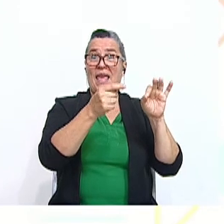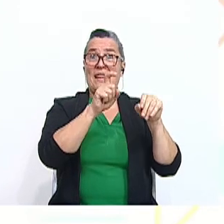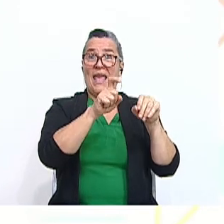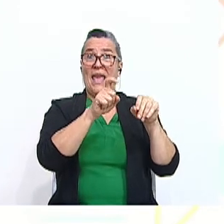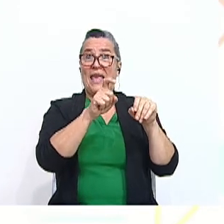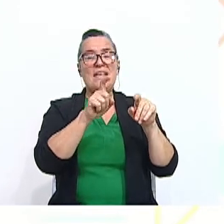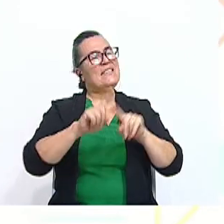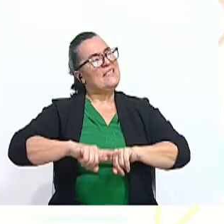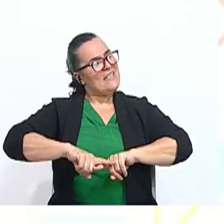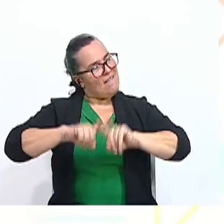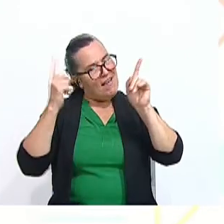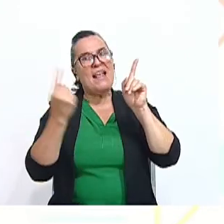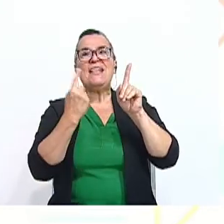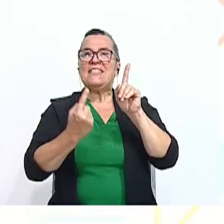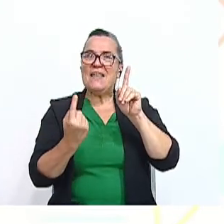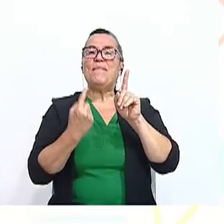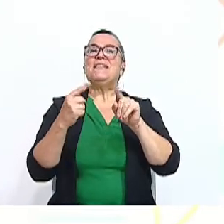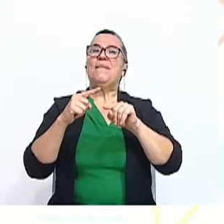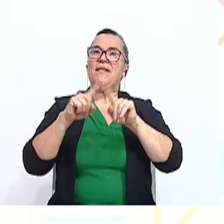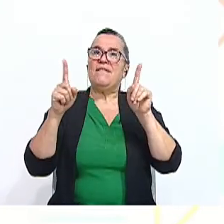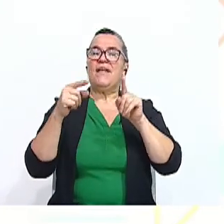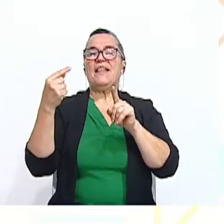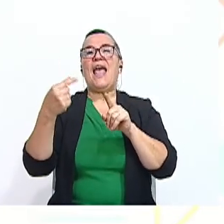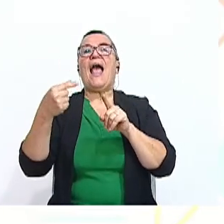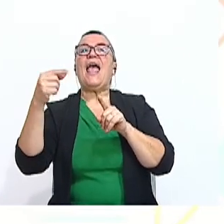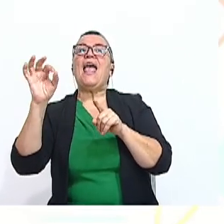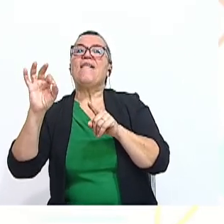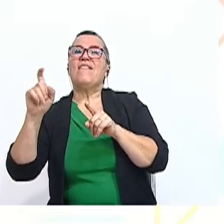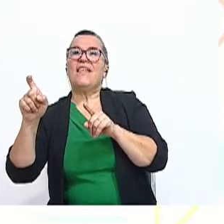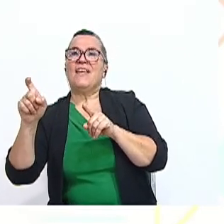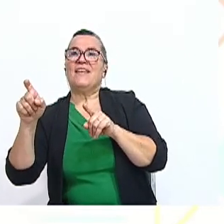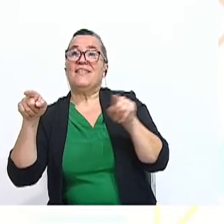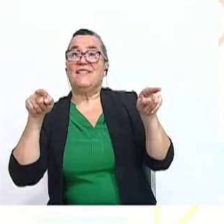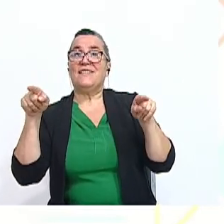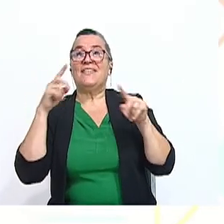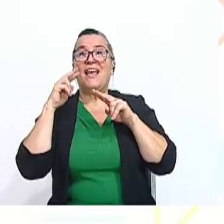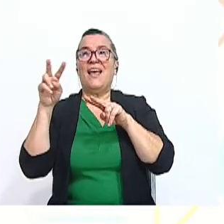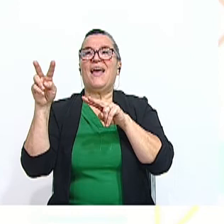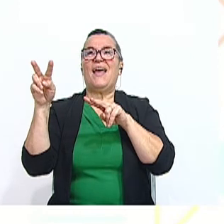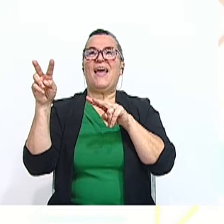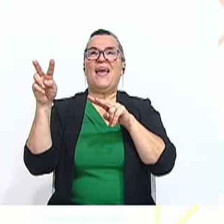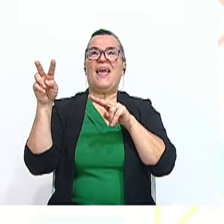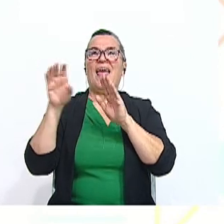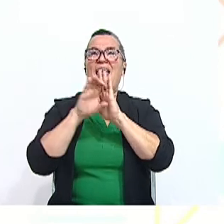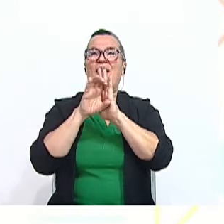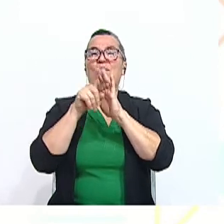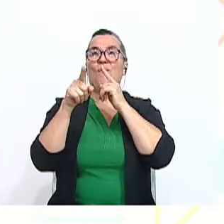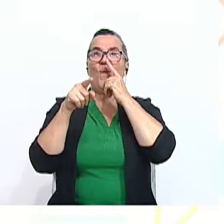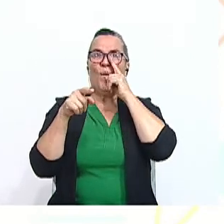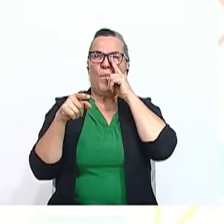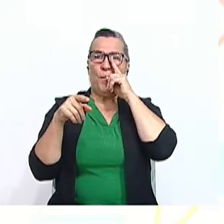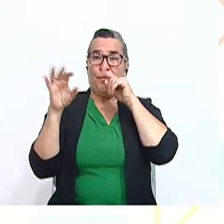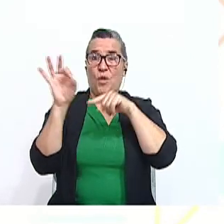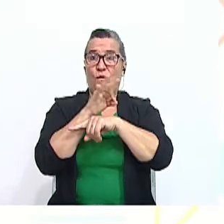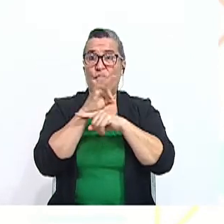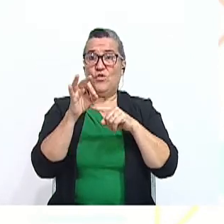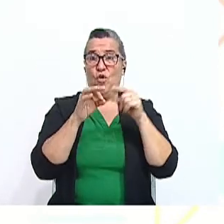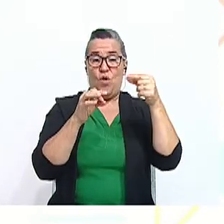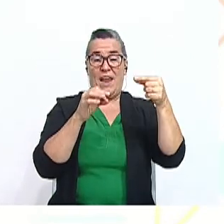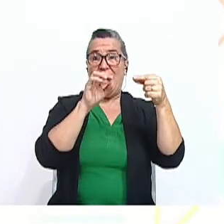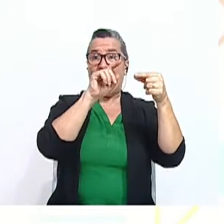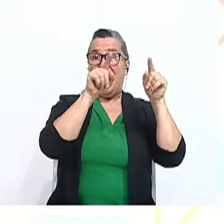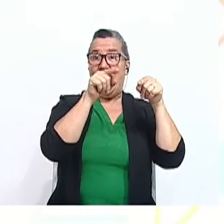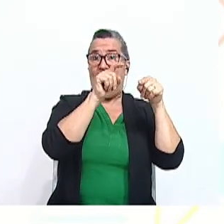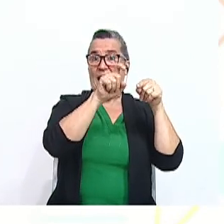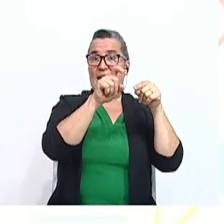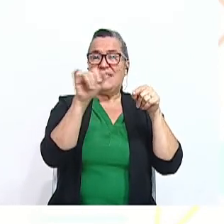x es diferente a la composición de g y f de x. Y vamos con este ejemplo. Tenemos la función g de x y